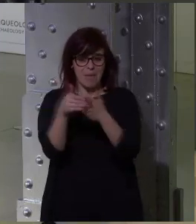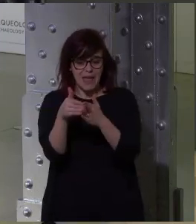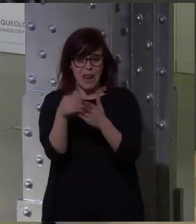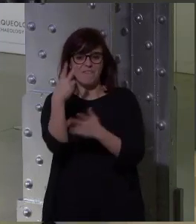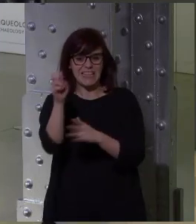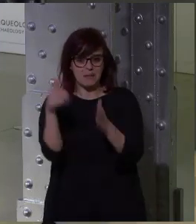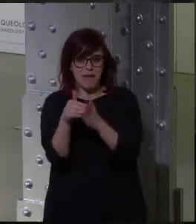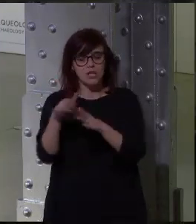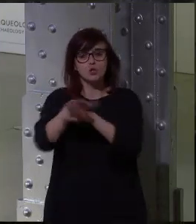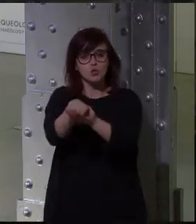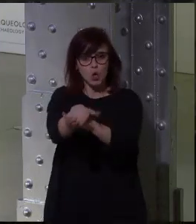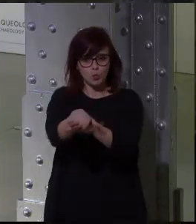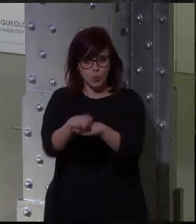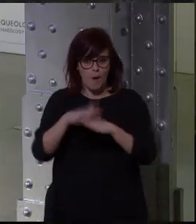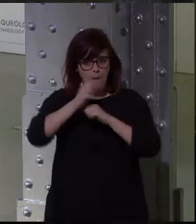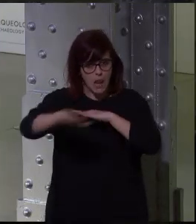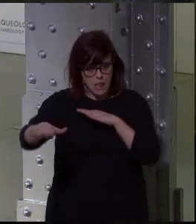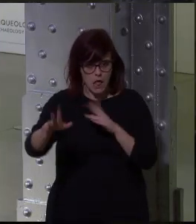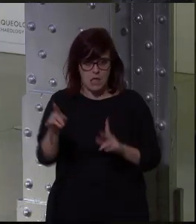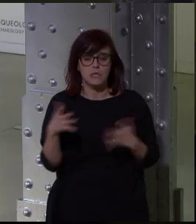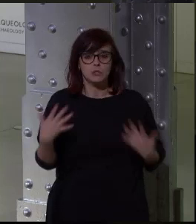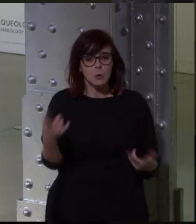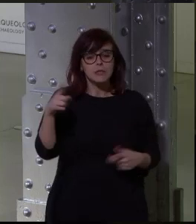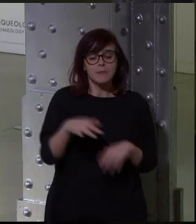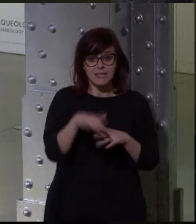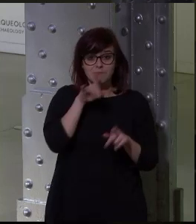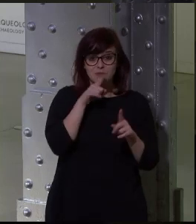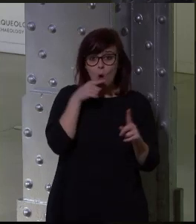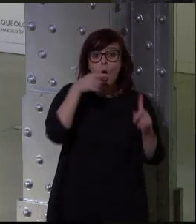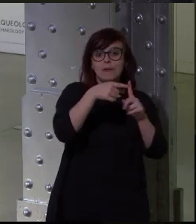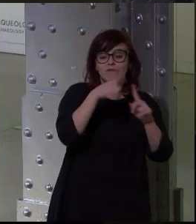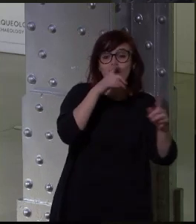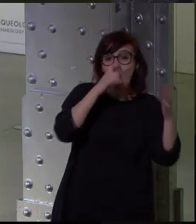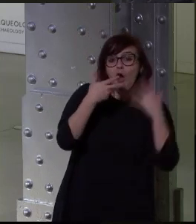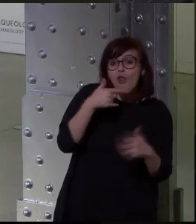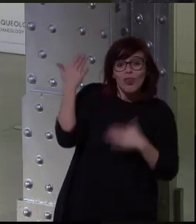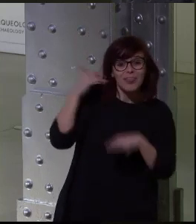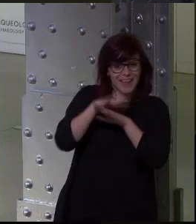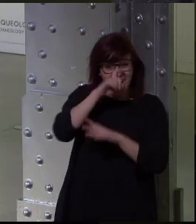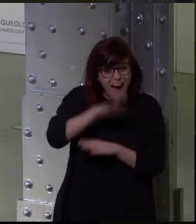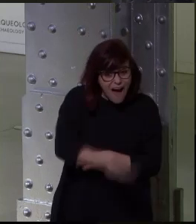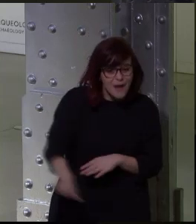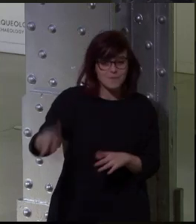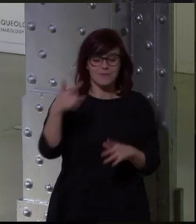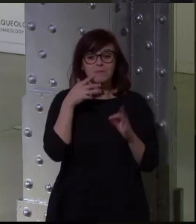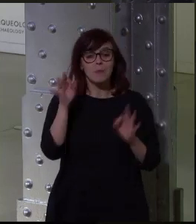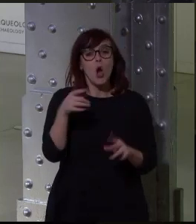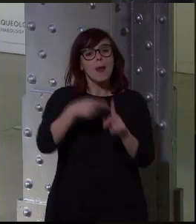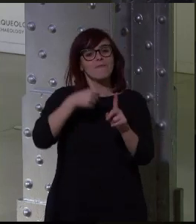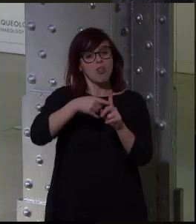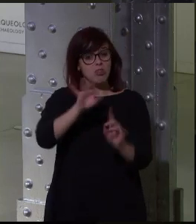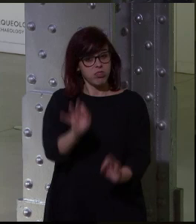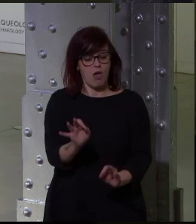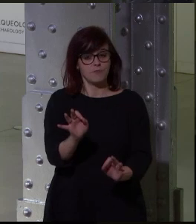20.000 tortugas marinas. Y hablando de ese baseline y de esta persona, ese niño pequeño, esa